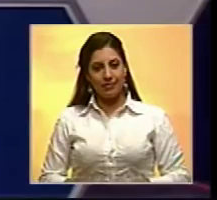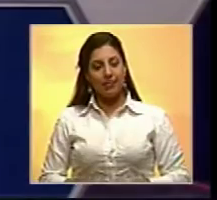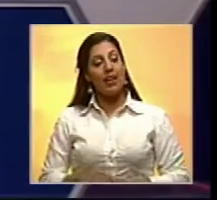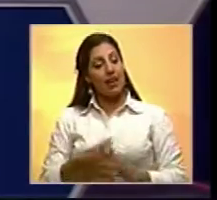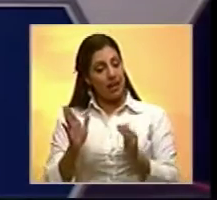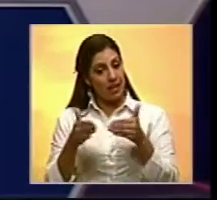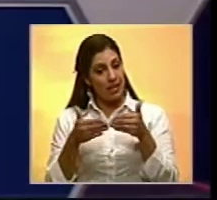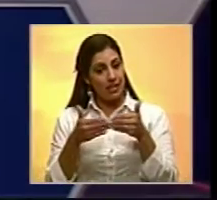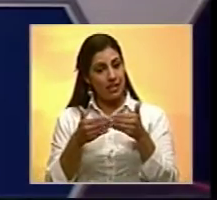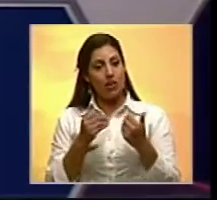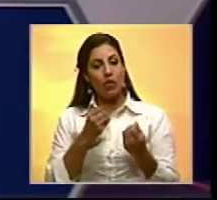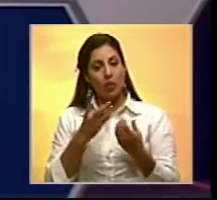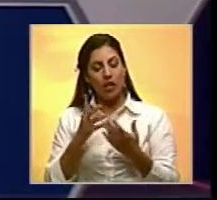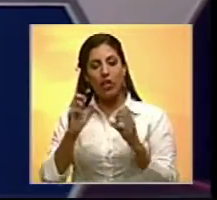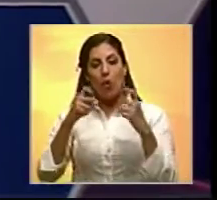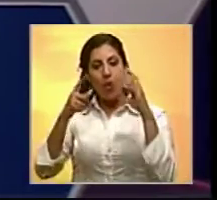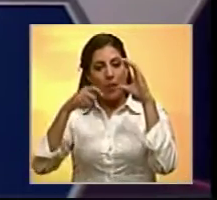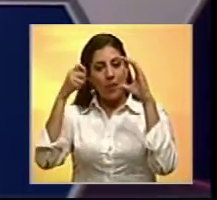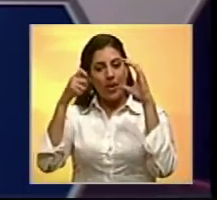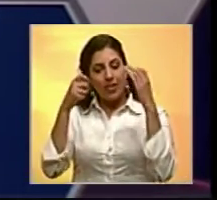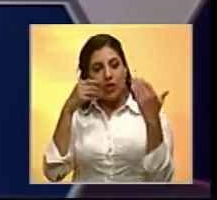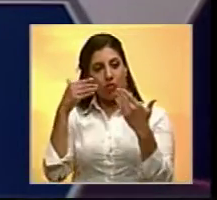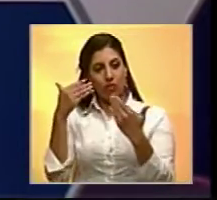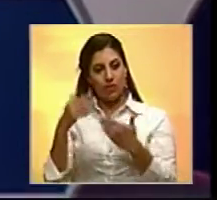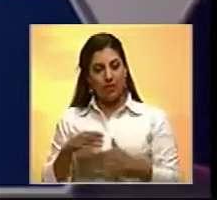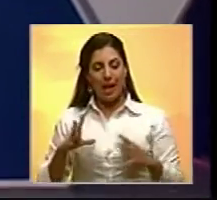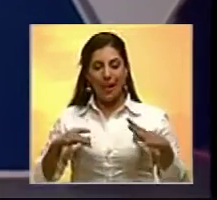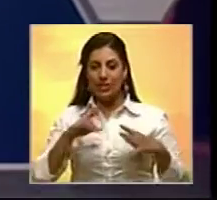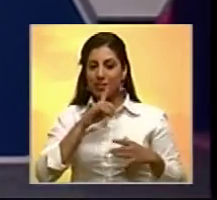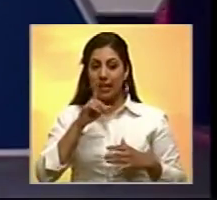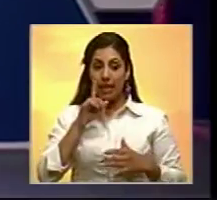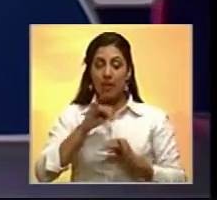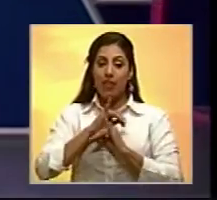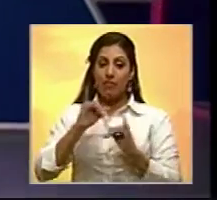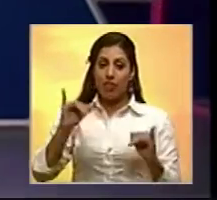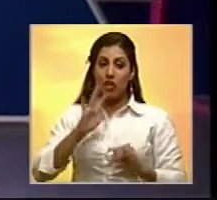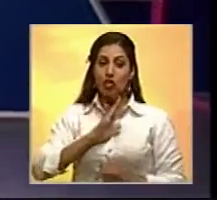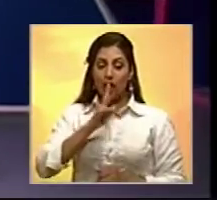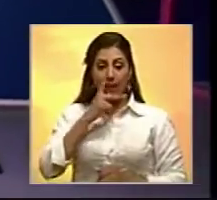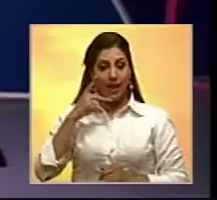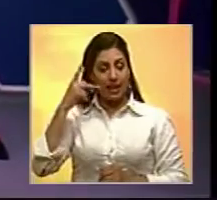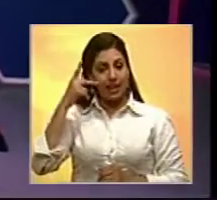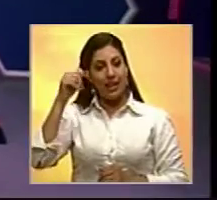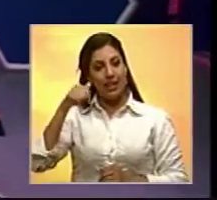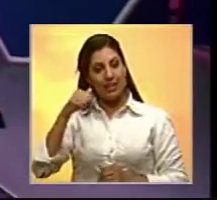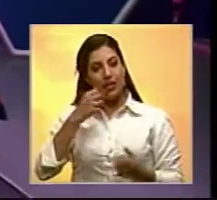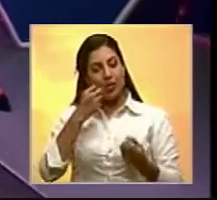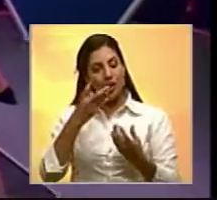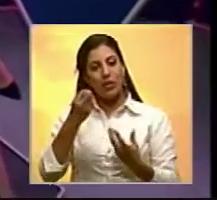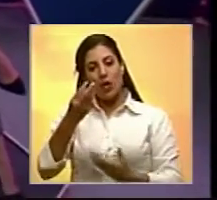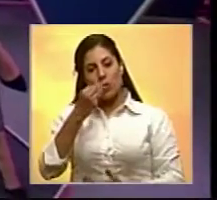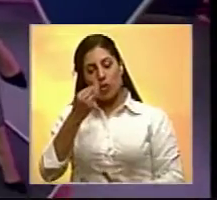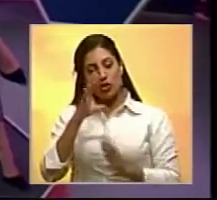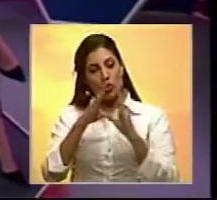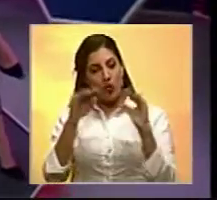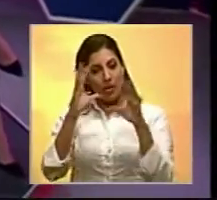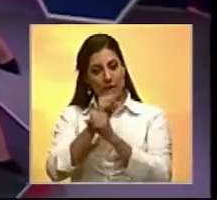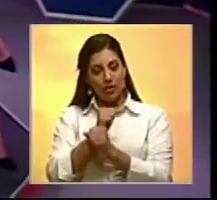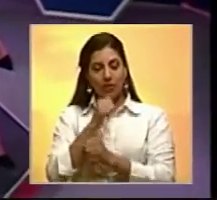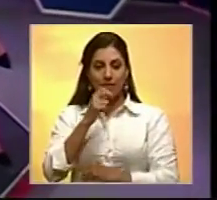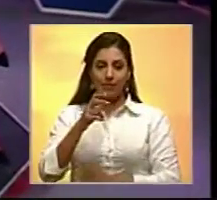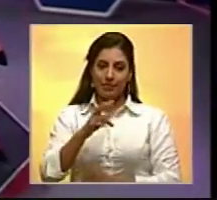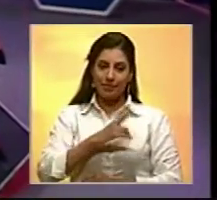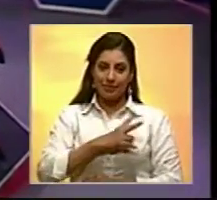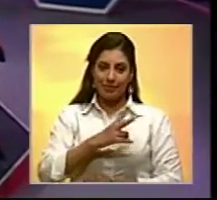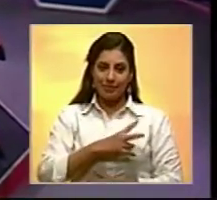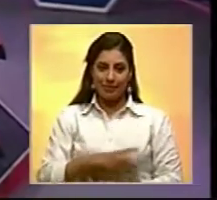Y para cerrar, los voy a dejar con el nuevo videoclip de Wisin, Vacaciones. Así llegamos al final. Soy Carelis Cuadros, les deseo buen apetito y los espero en la emisión estelar